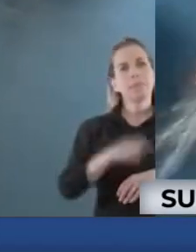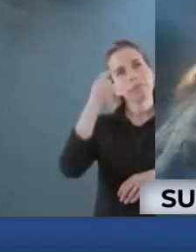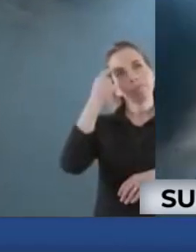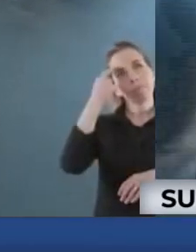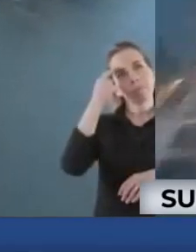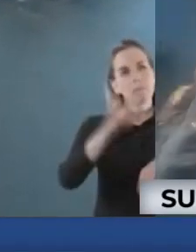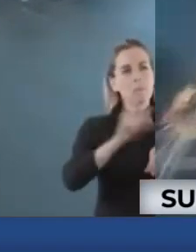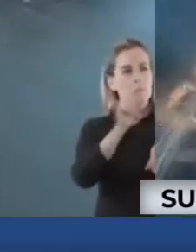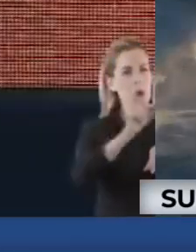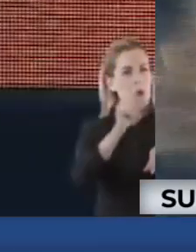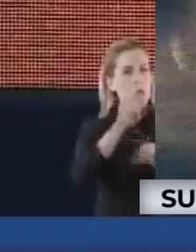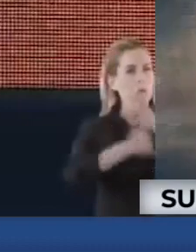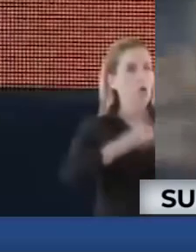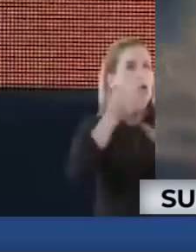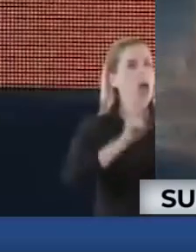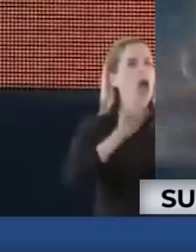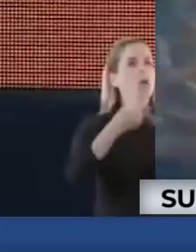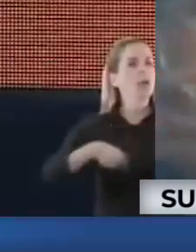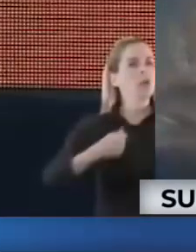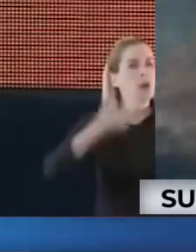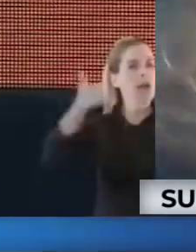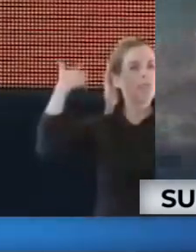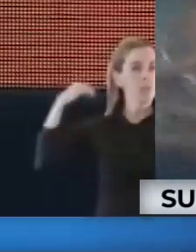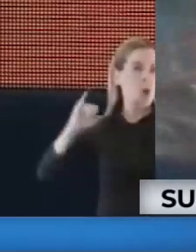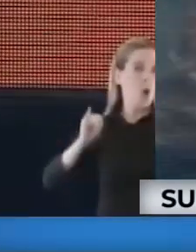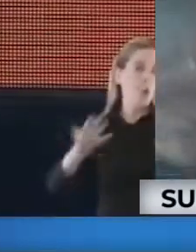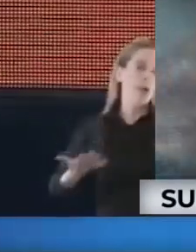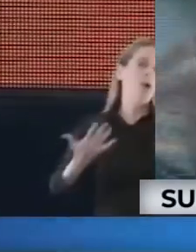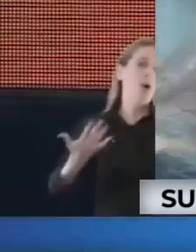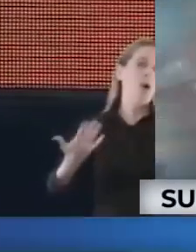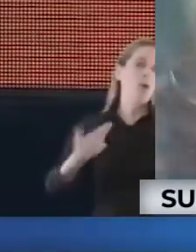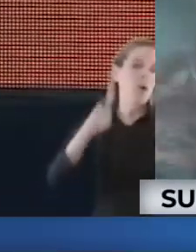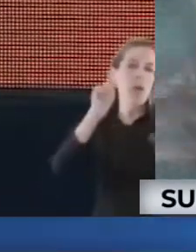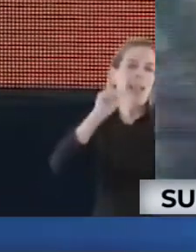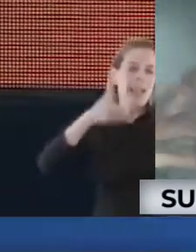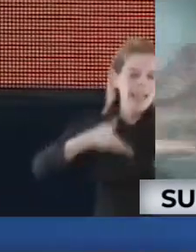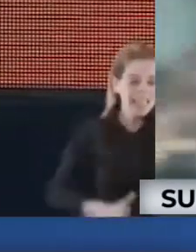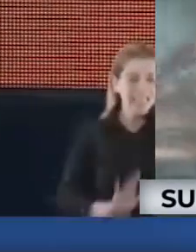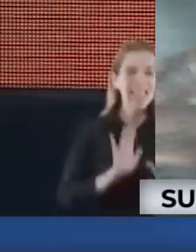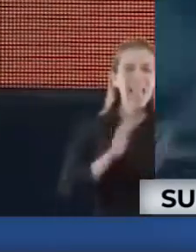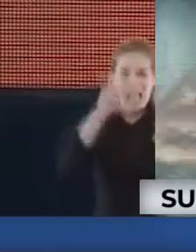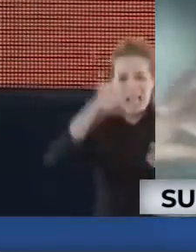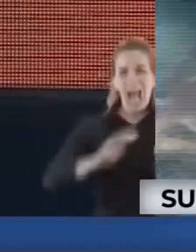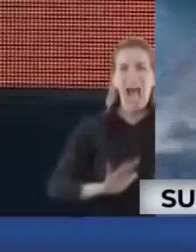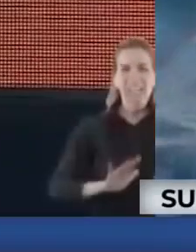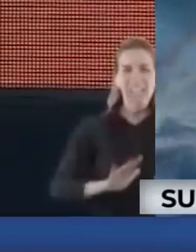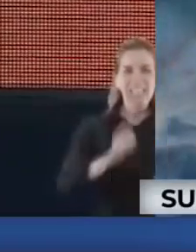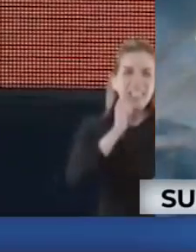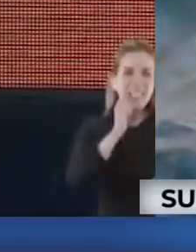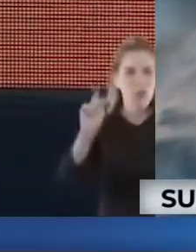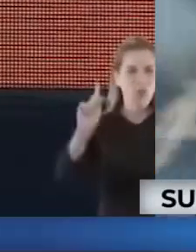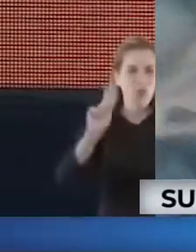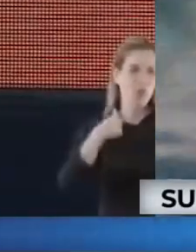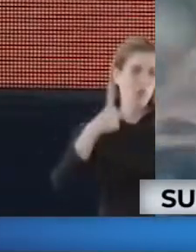oportunidad de acceder nuevamente. Entran a la página y ahí tienen los contenidos, requisitos, formas de